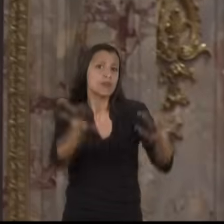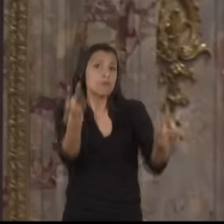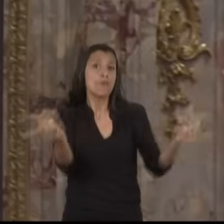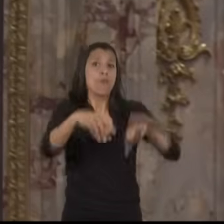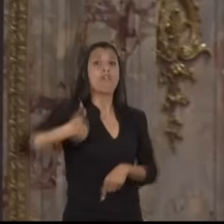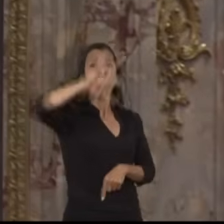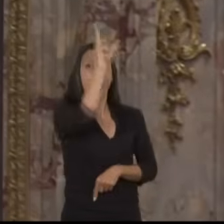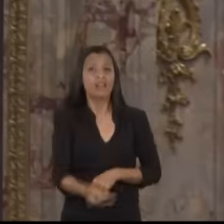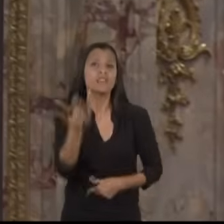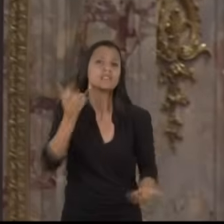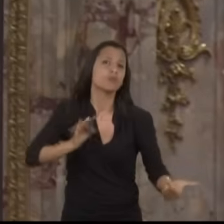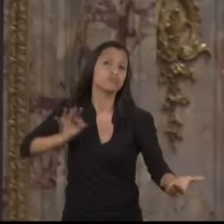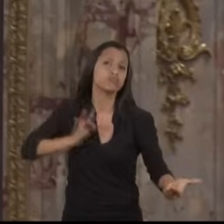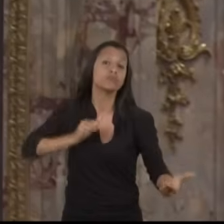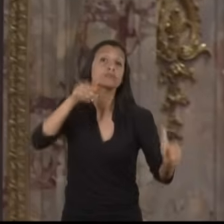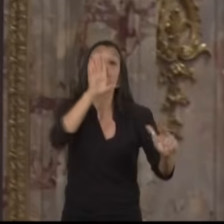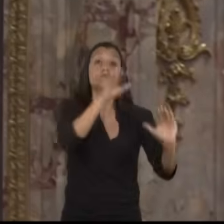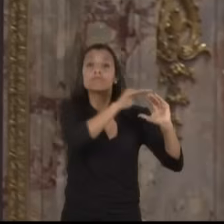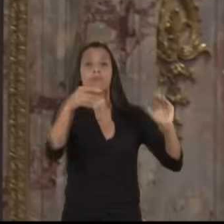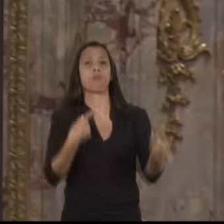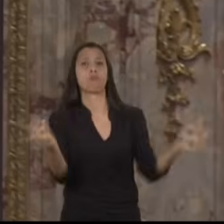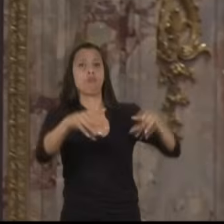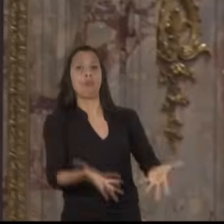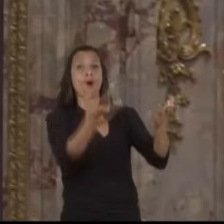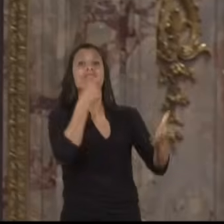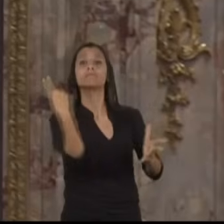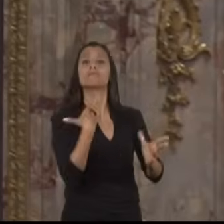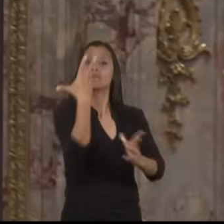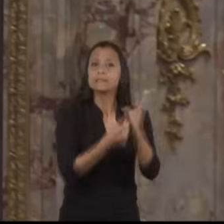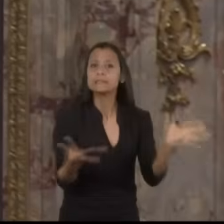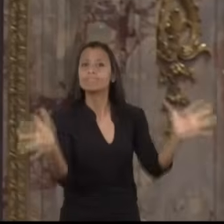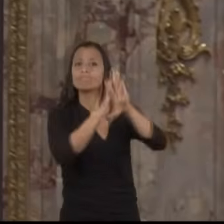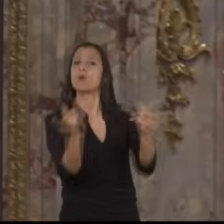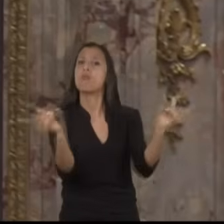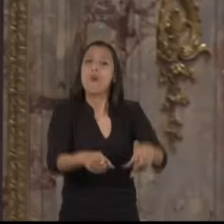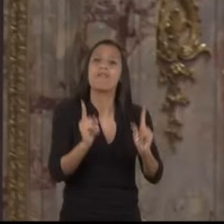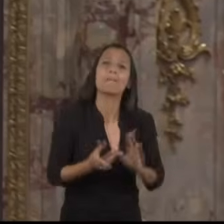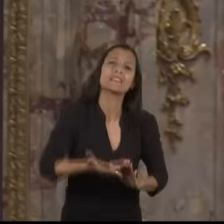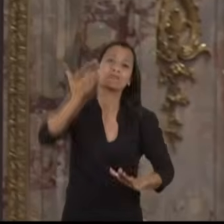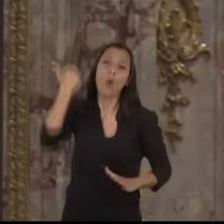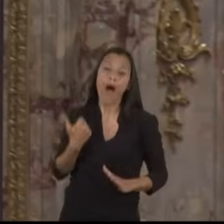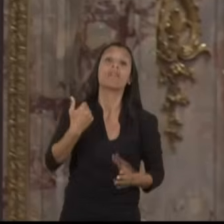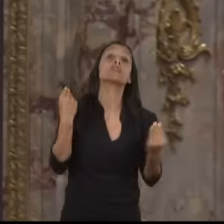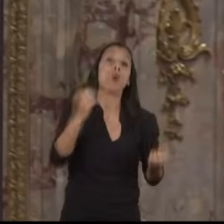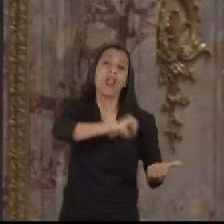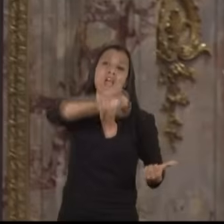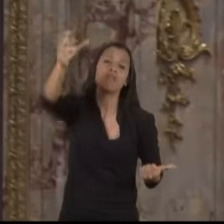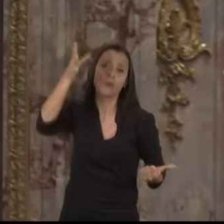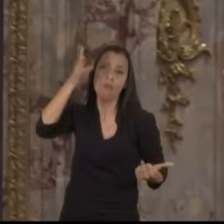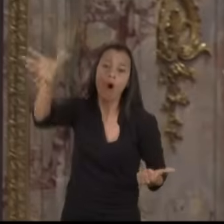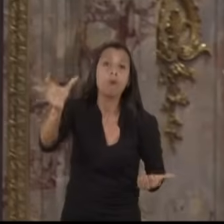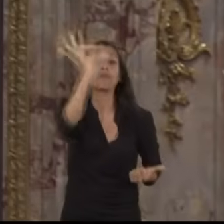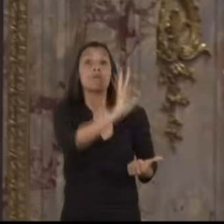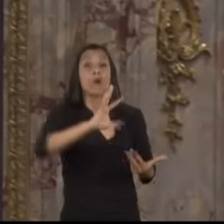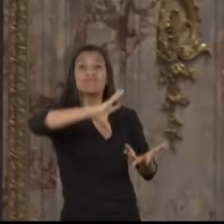luego de décadas de estancamiento. Si fallamos, volveremos a caer en el pozo de la inflación descontrolada y